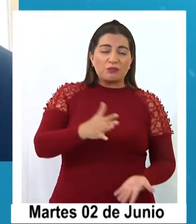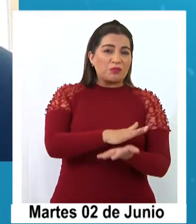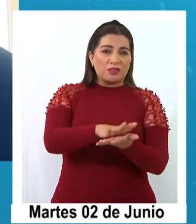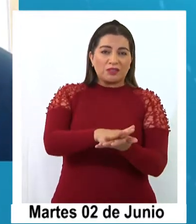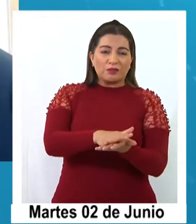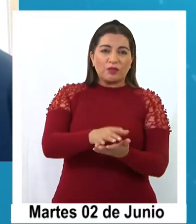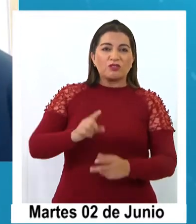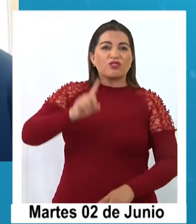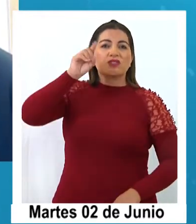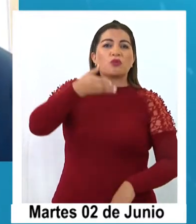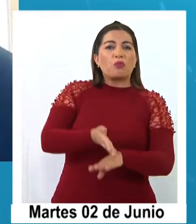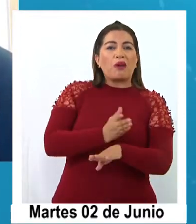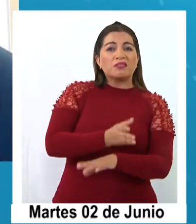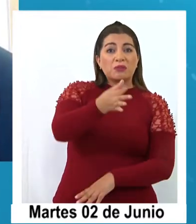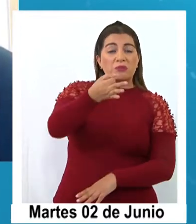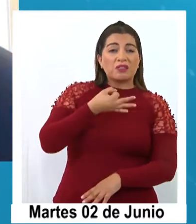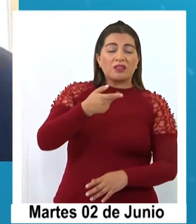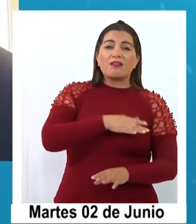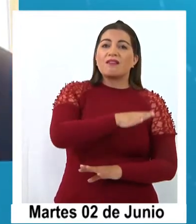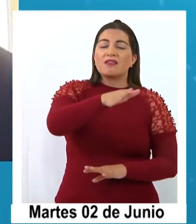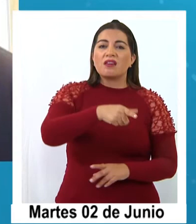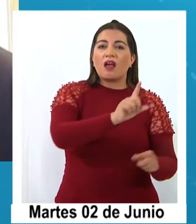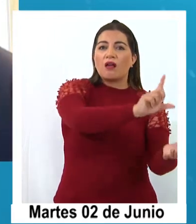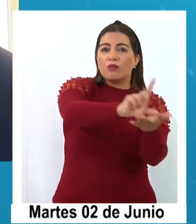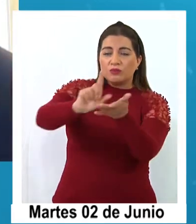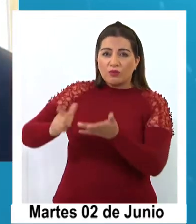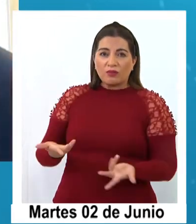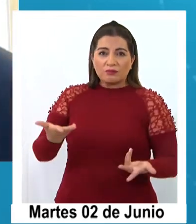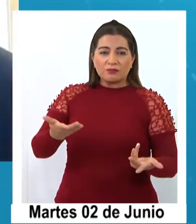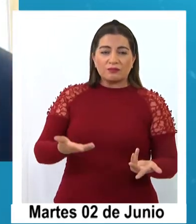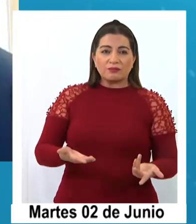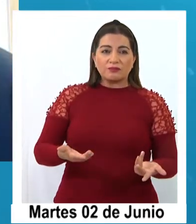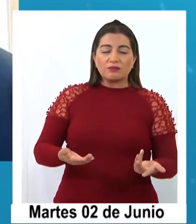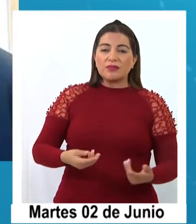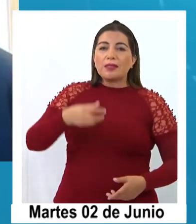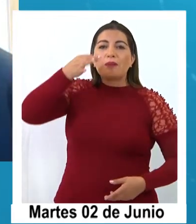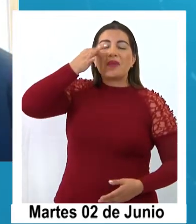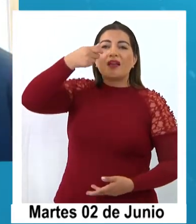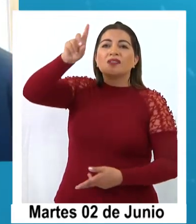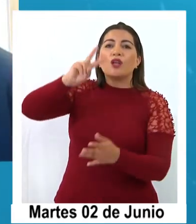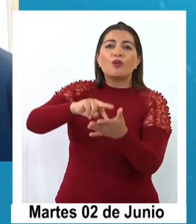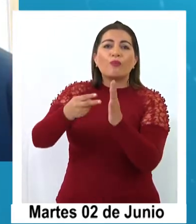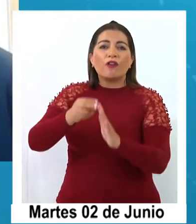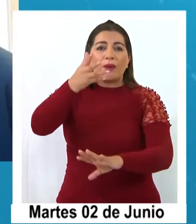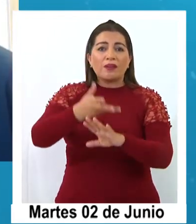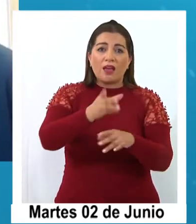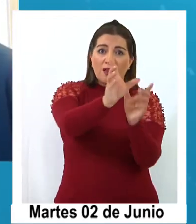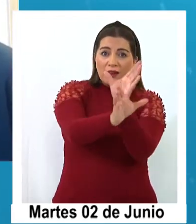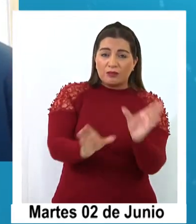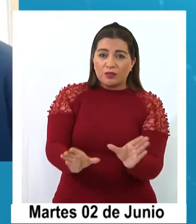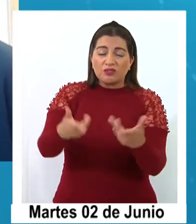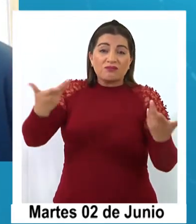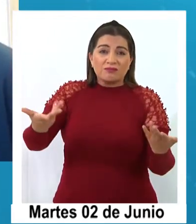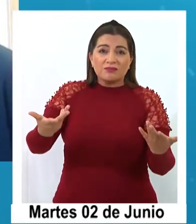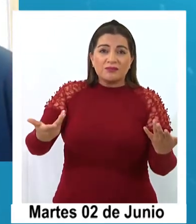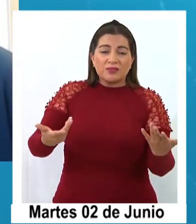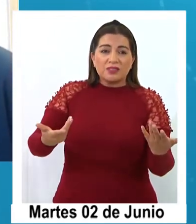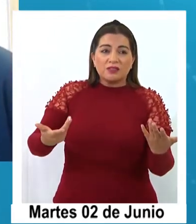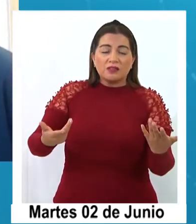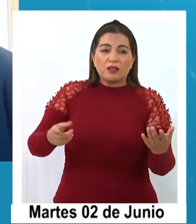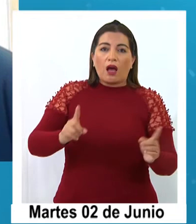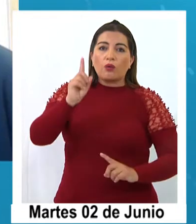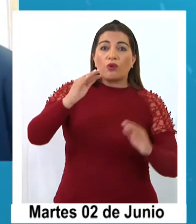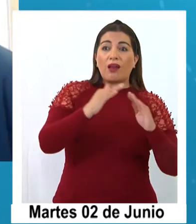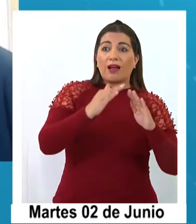como entiendo lo que tú señalas, de ir a esos lugares, y ver realmente los problemas que tienen esas personas, porque en el fondo, si